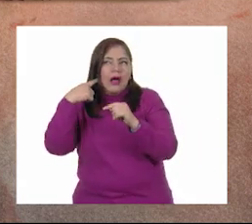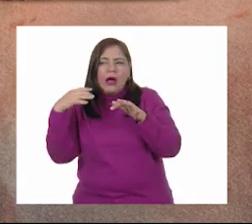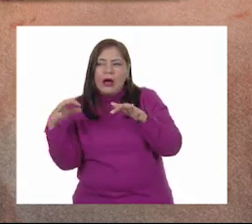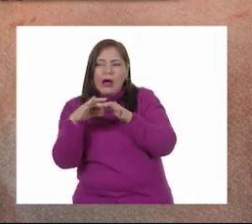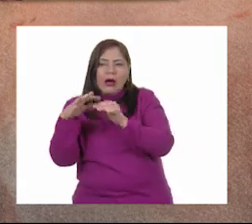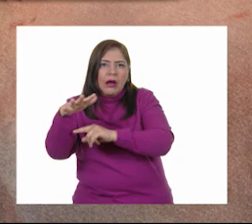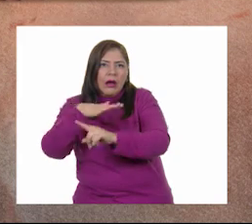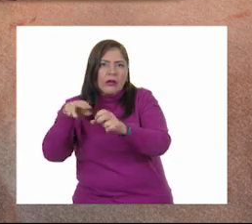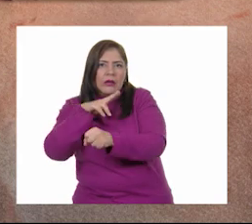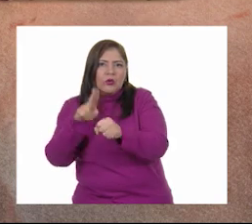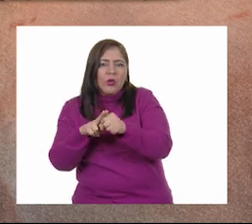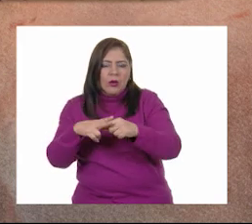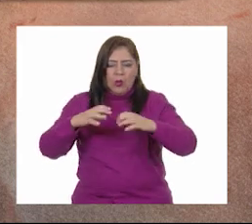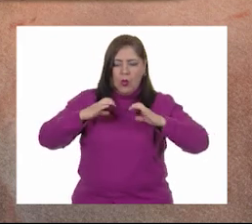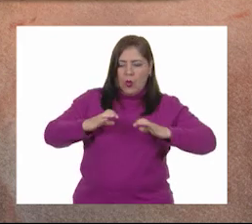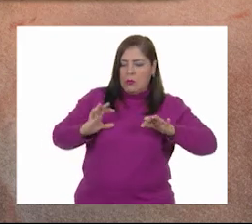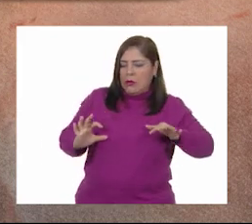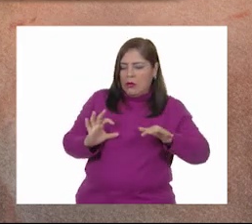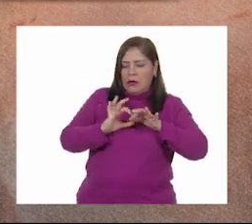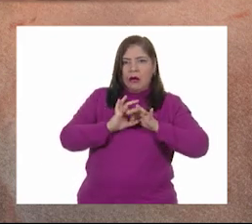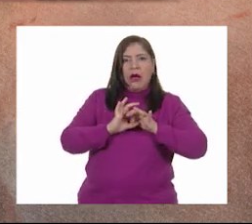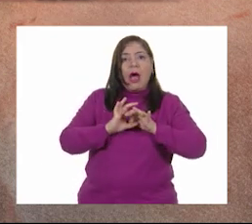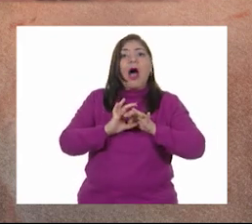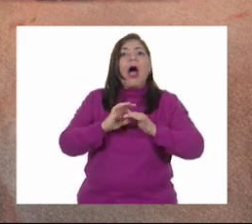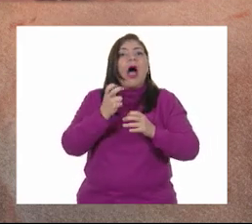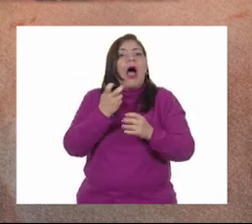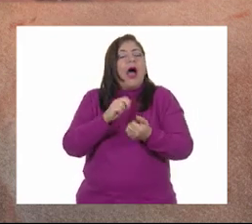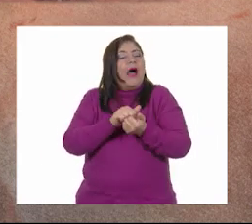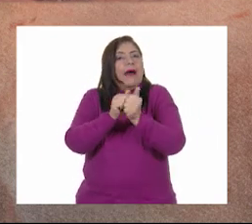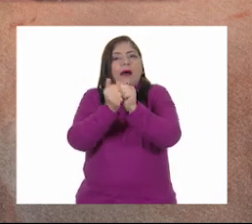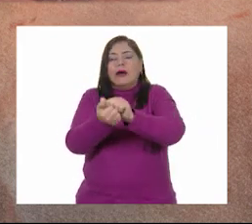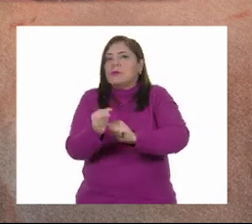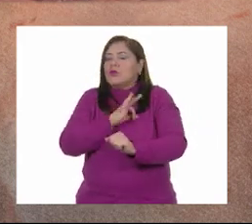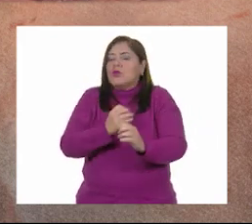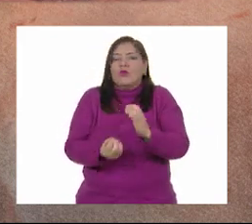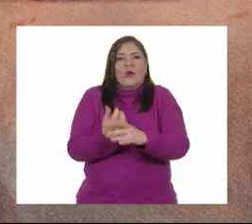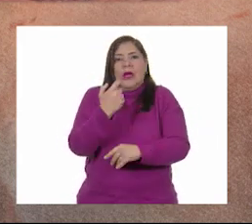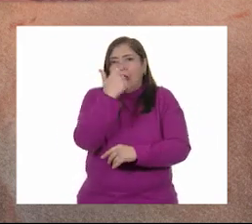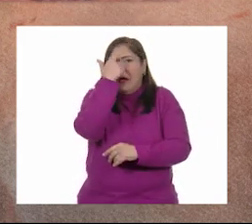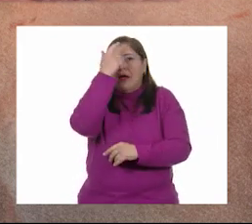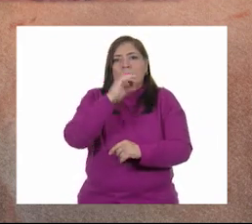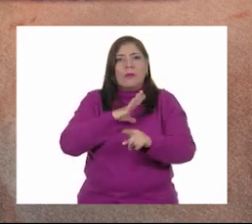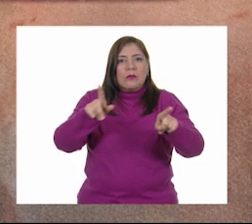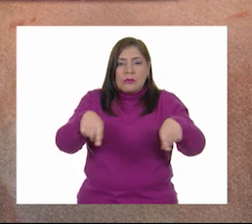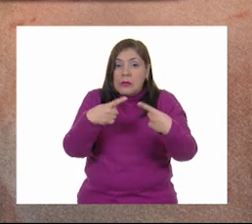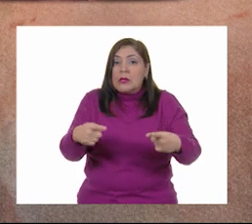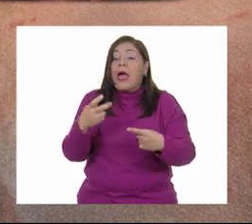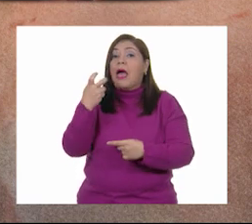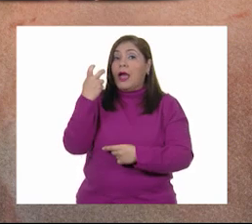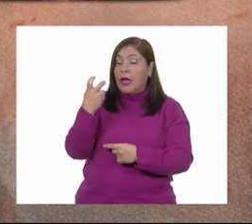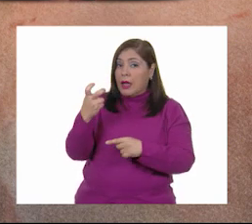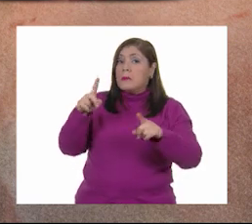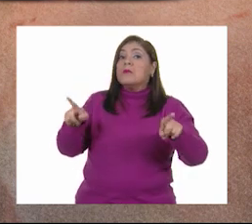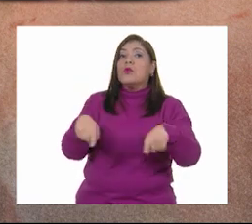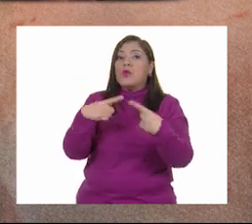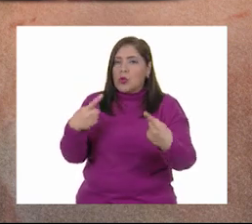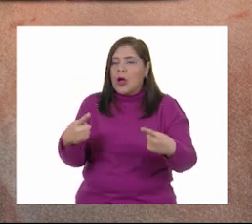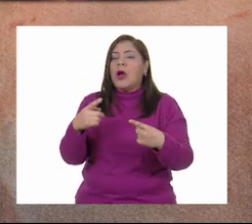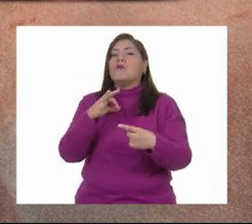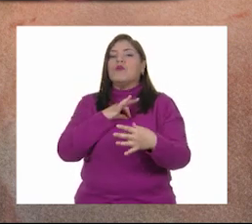sonidos de su cuerpo los llevó a crear la música. Esta, aparte de ser producida por su